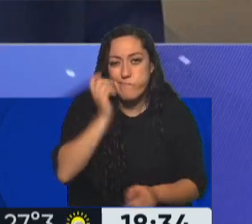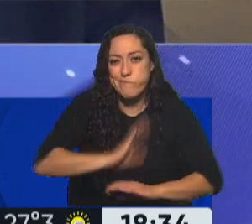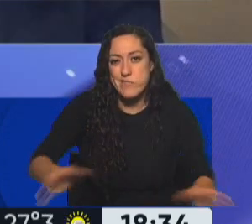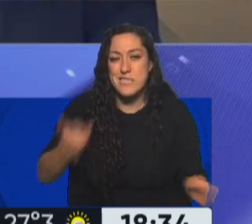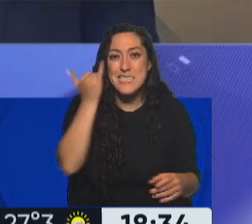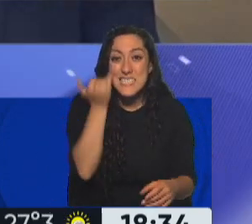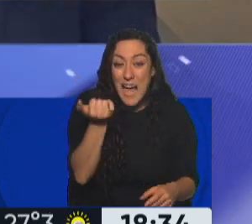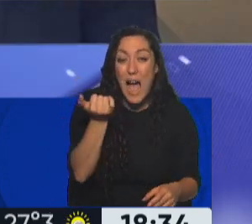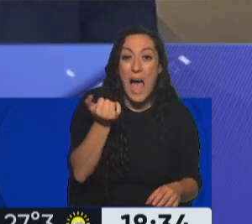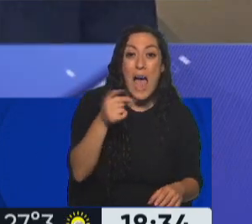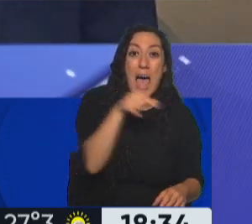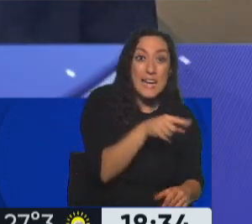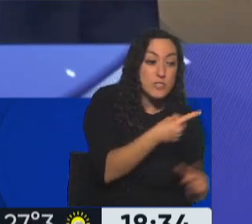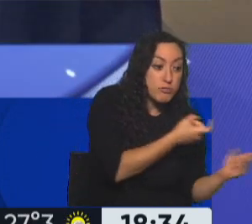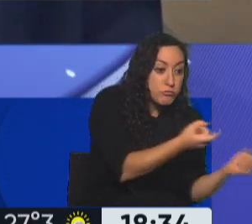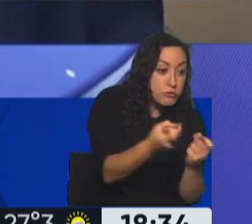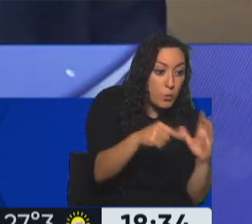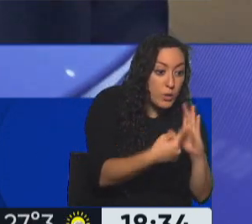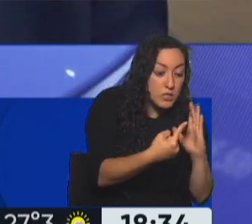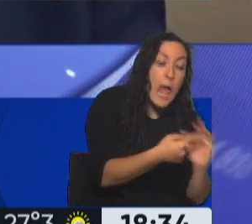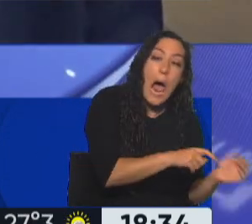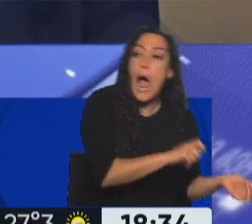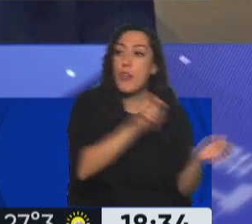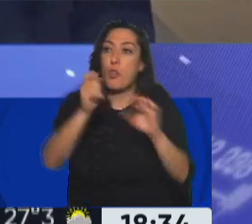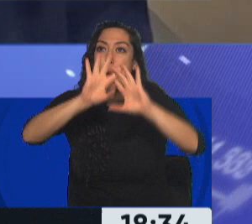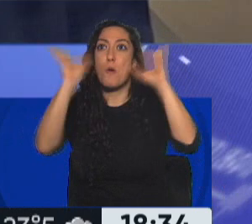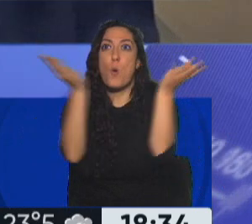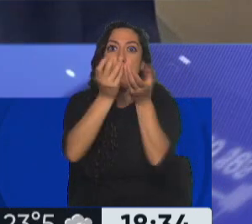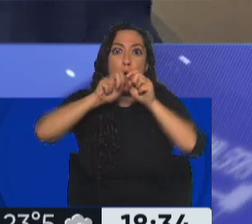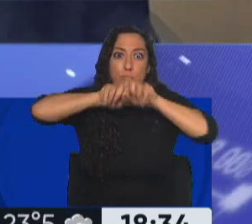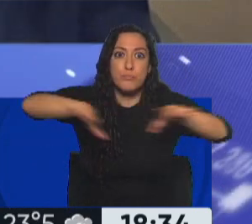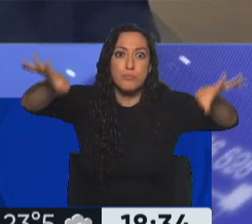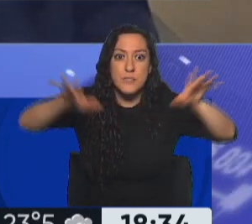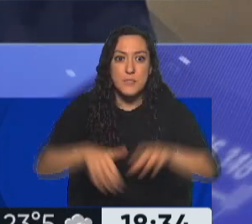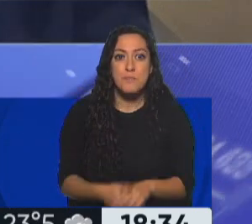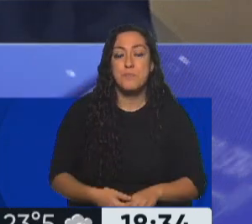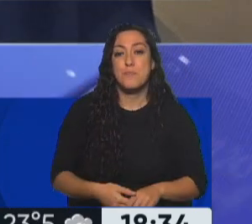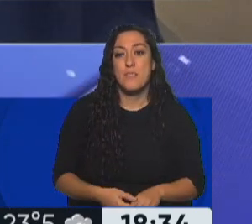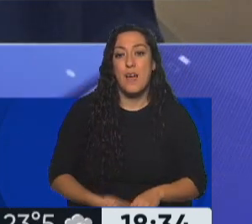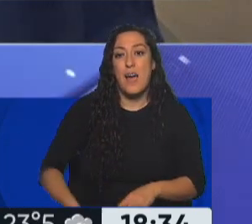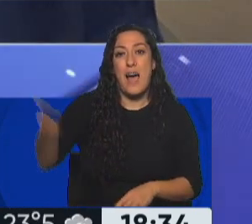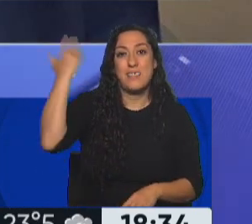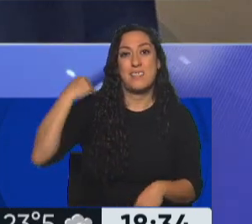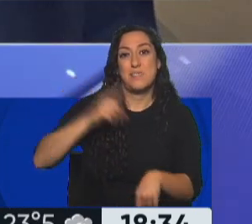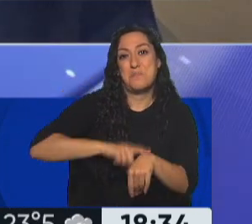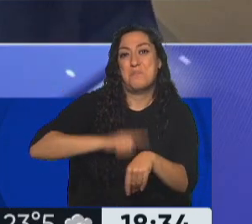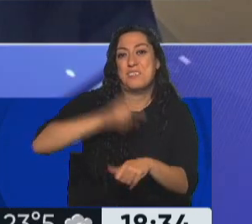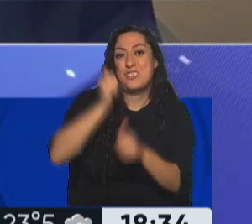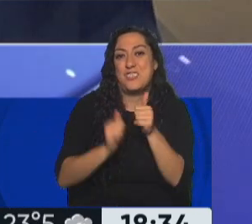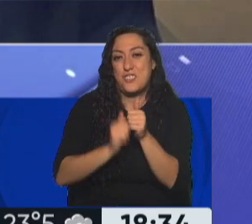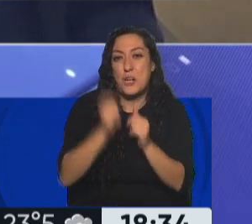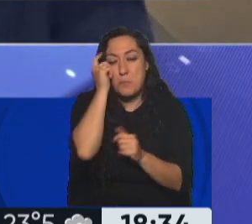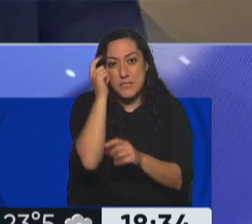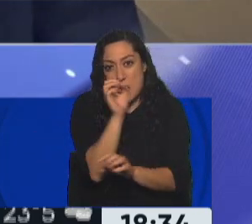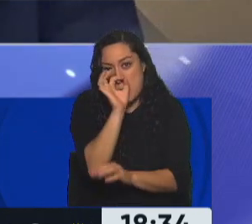transportar eso a nivel mundial, ¿no? Y poner en agenda temas que en otro momento, por lo menos de la historia, uno no hubiese